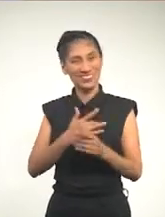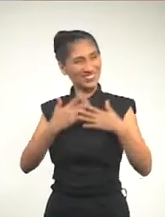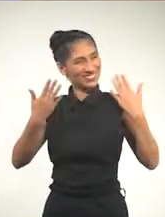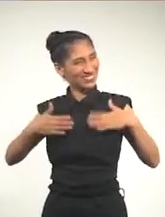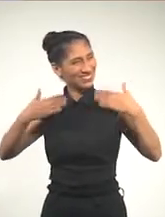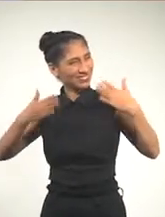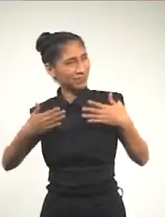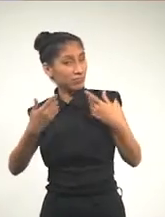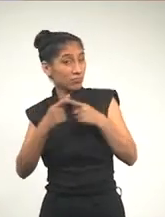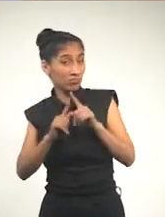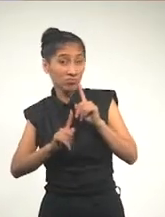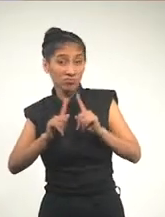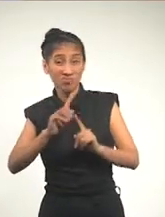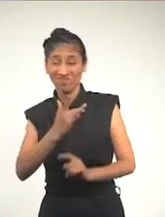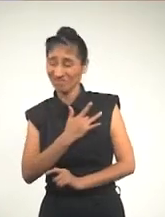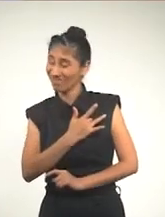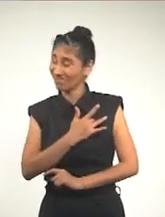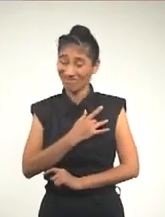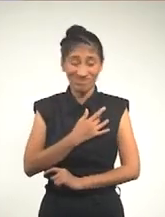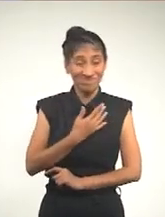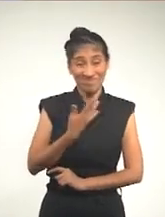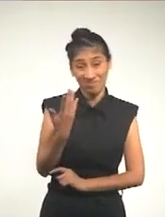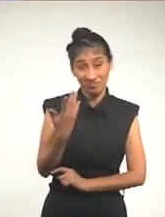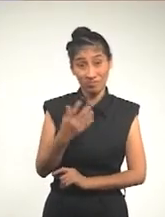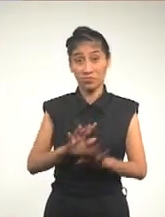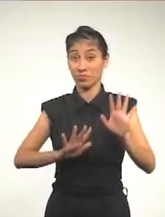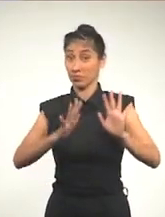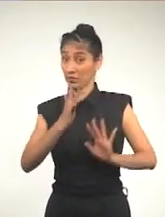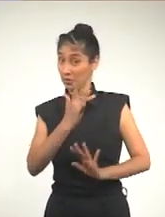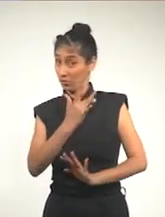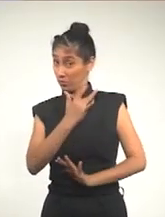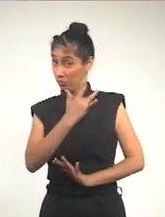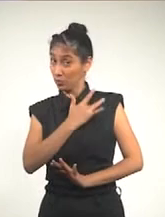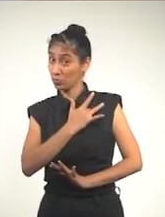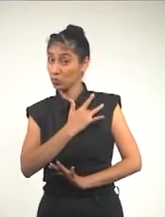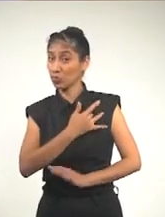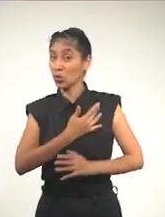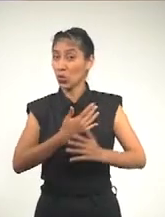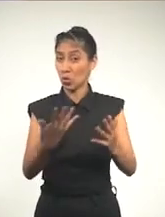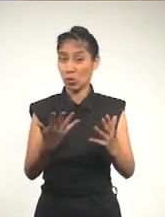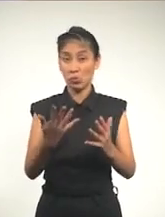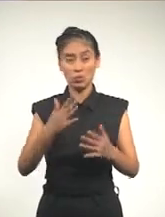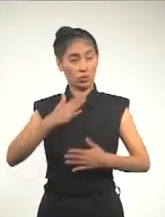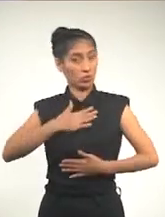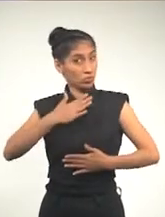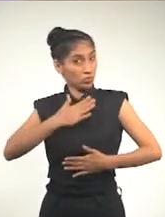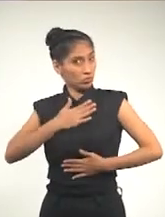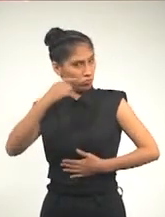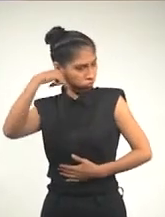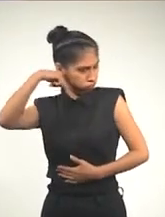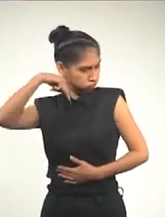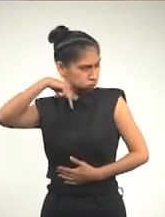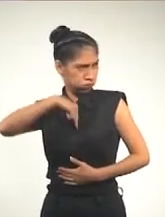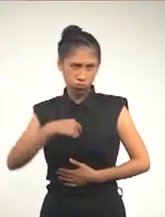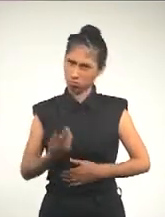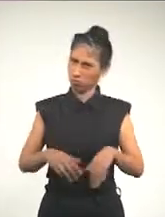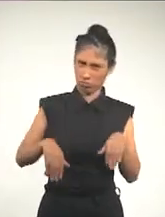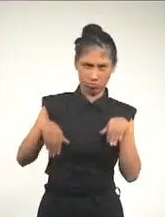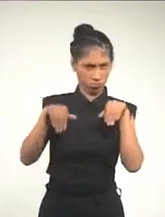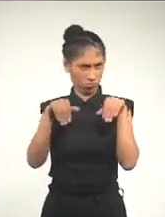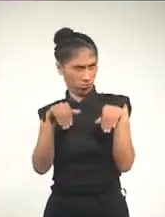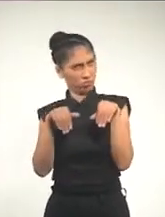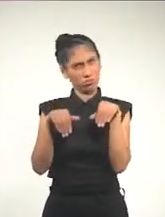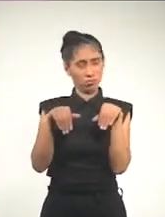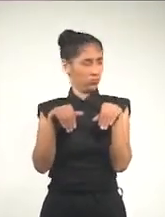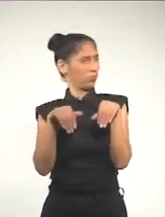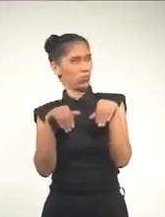nos gustan y otras no tanto. Y las emociones producen sensaciones en nuestro cuerpo.